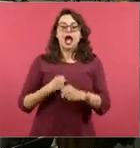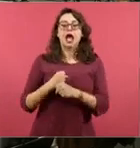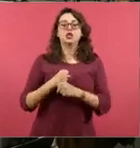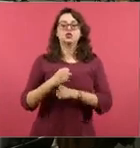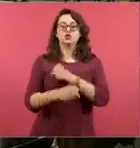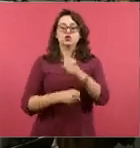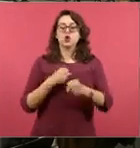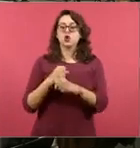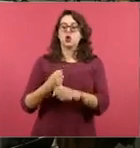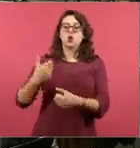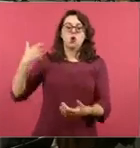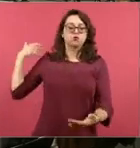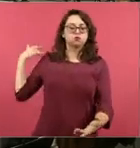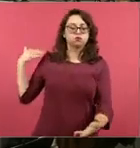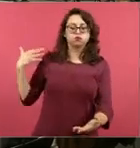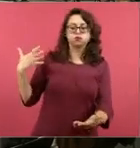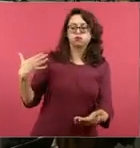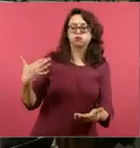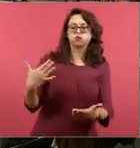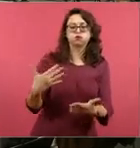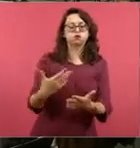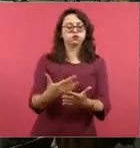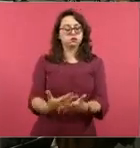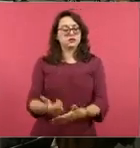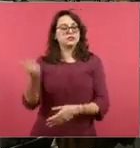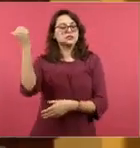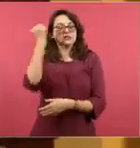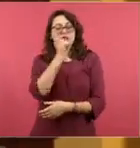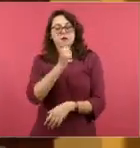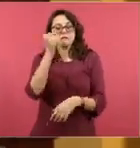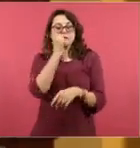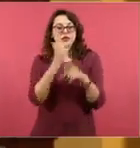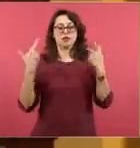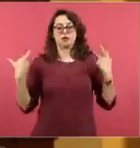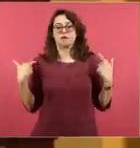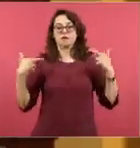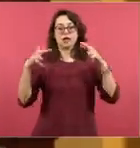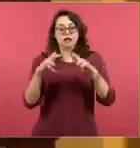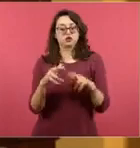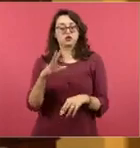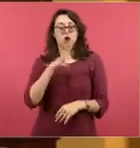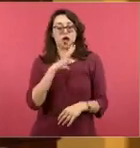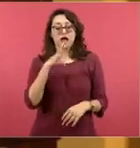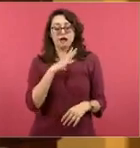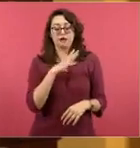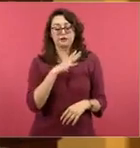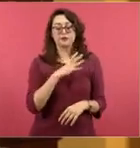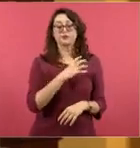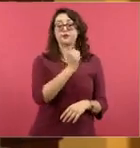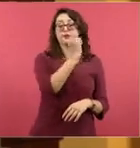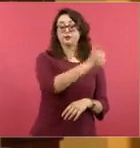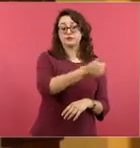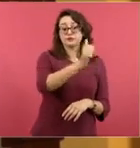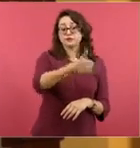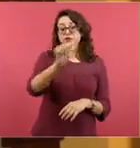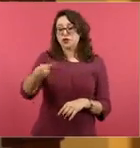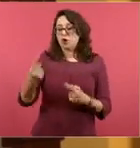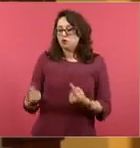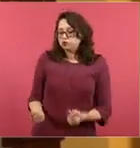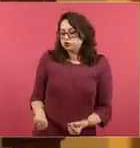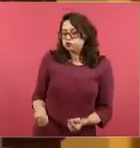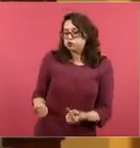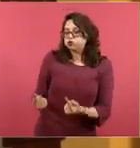un maestro o una maestra que nos ha acompañado, que nos ha escuchado, que nos ha incitado